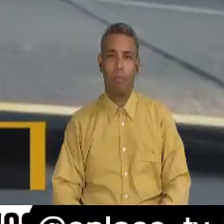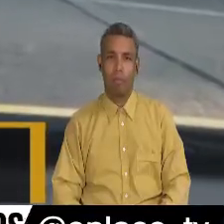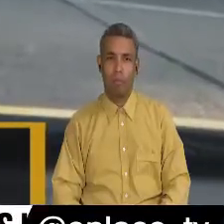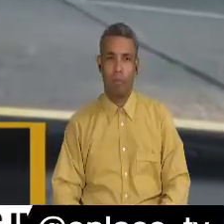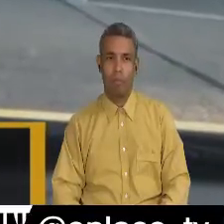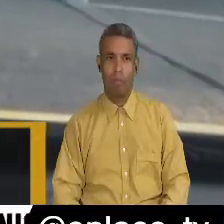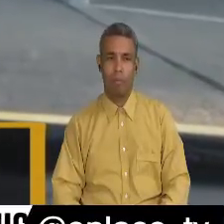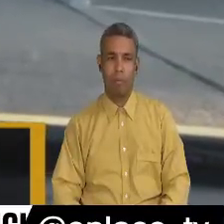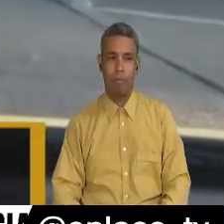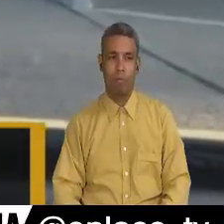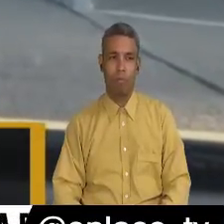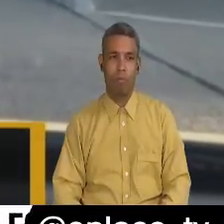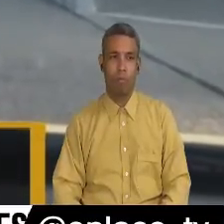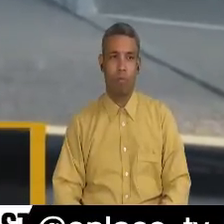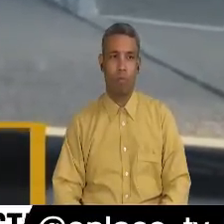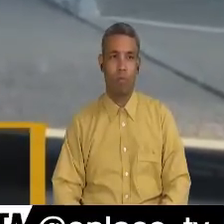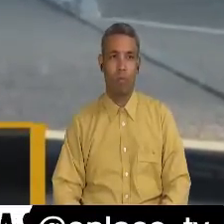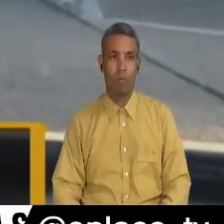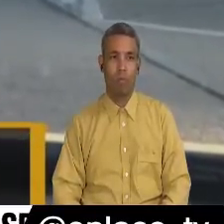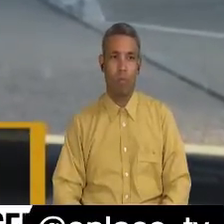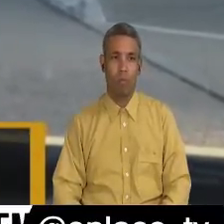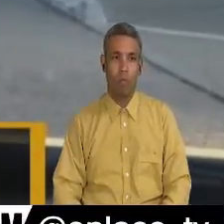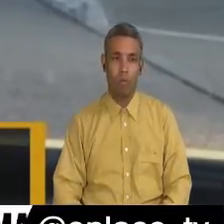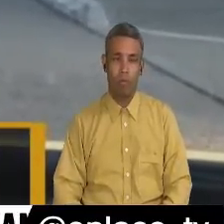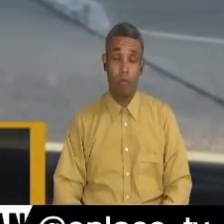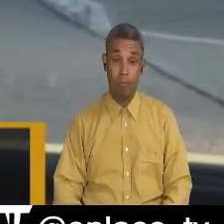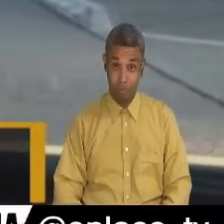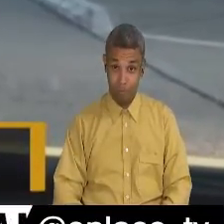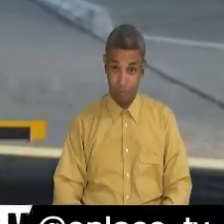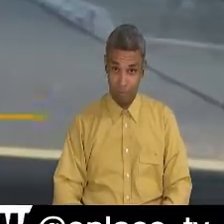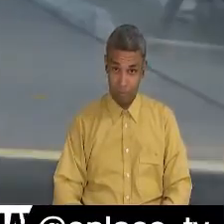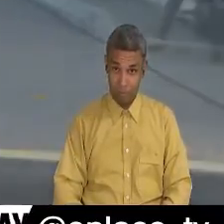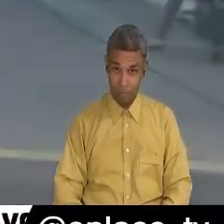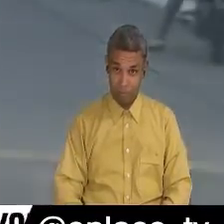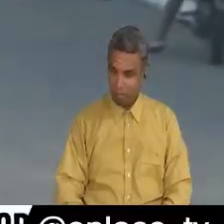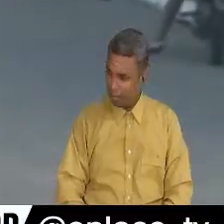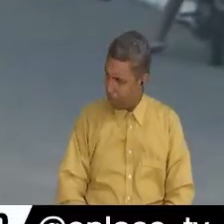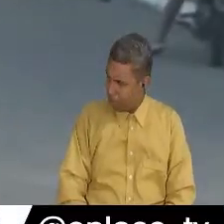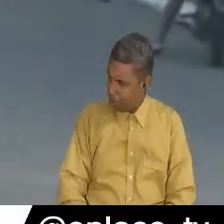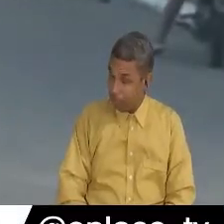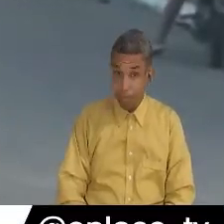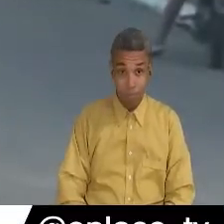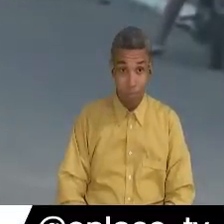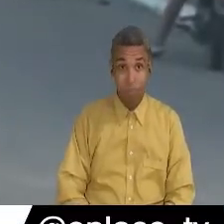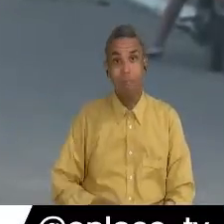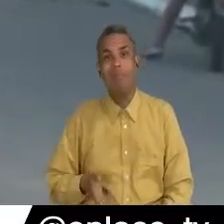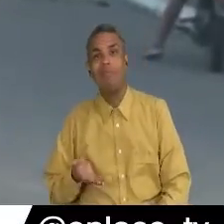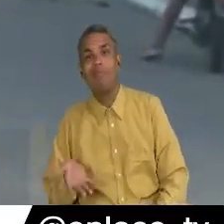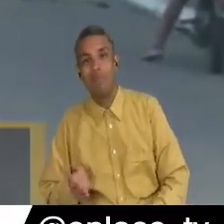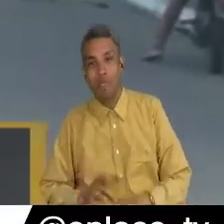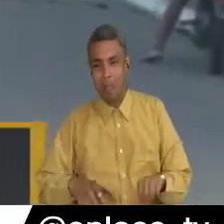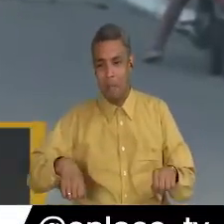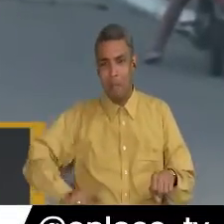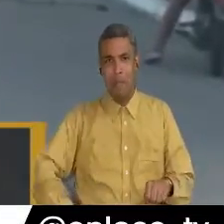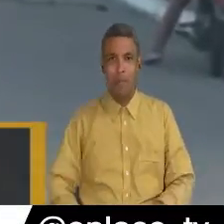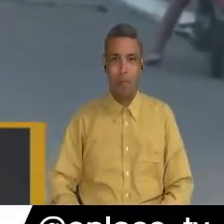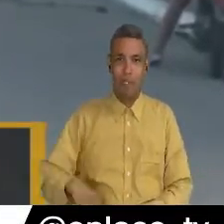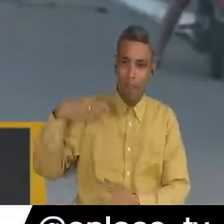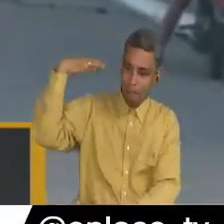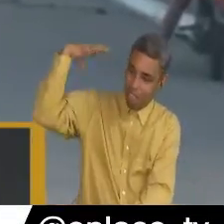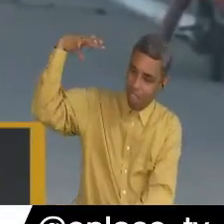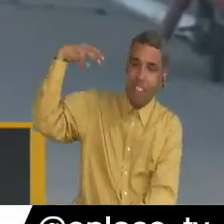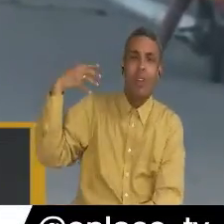Inicia el recorrido del Reportero Ciudadano con esta gigante olla de sancocho que con todos sus mega utensilios es transportada en esta motocicleta con todos los